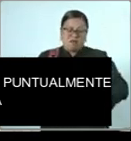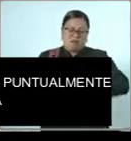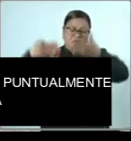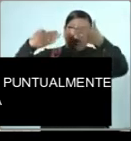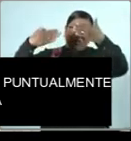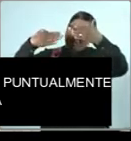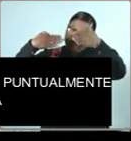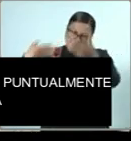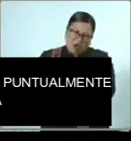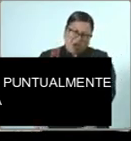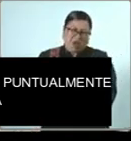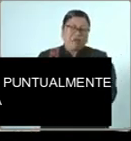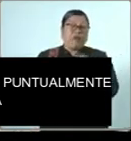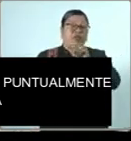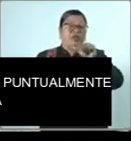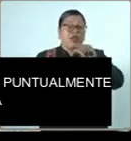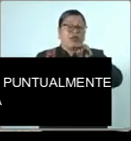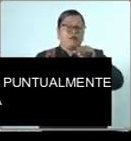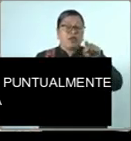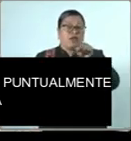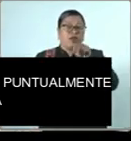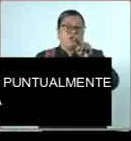En Tamazulapam,